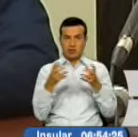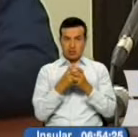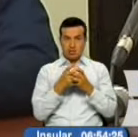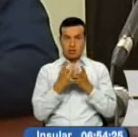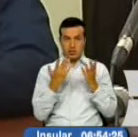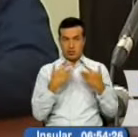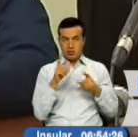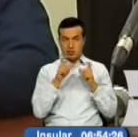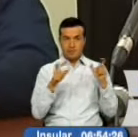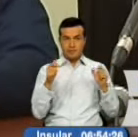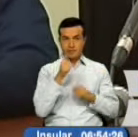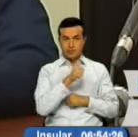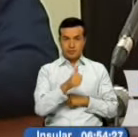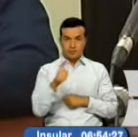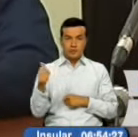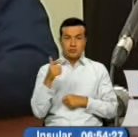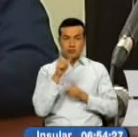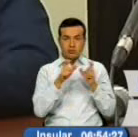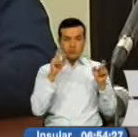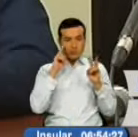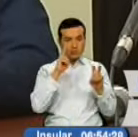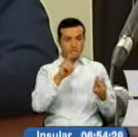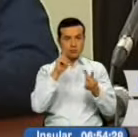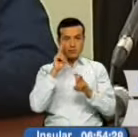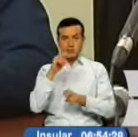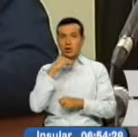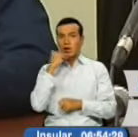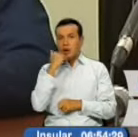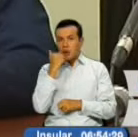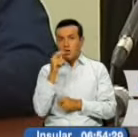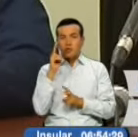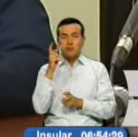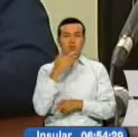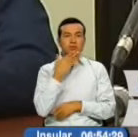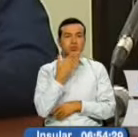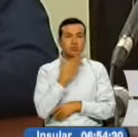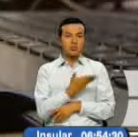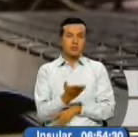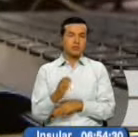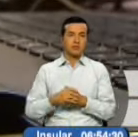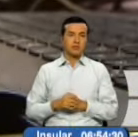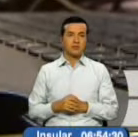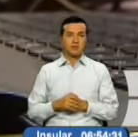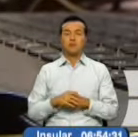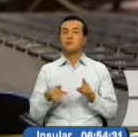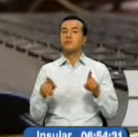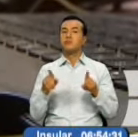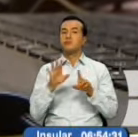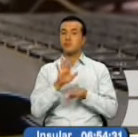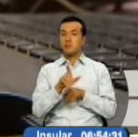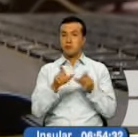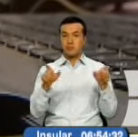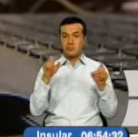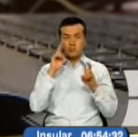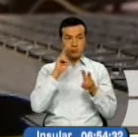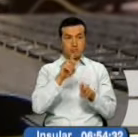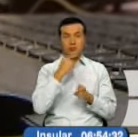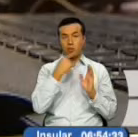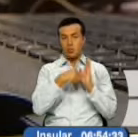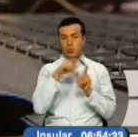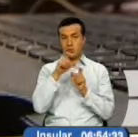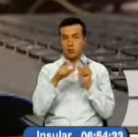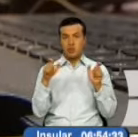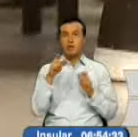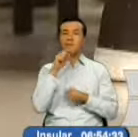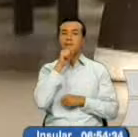de las personas que están siendo investigadas por delitos menores. También que sujetos de investigación como personas